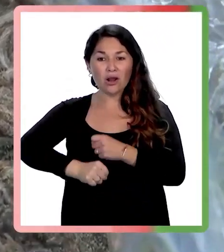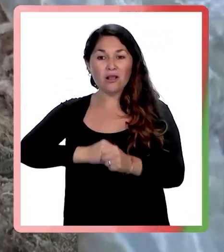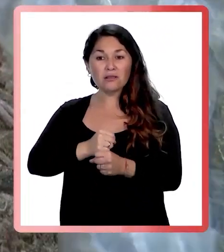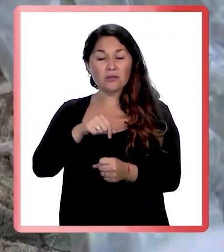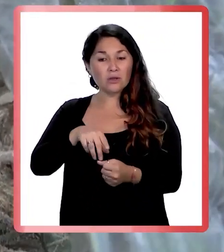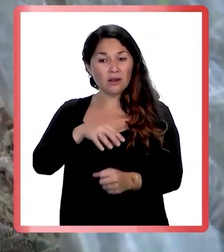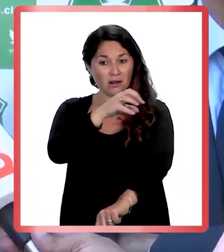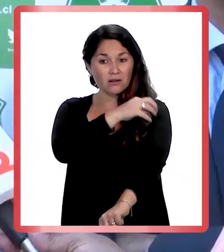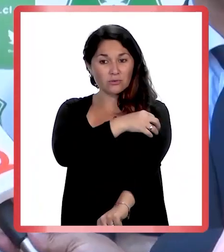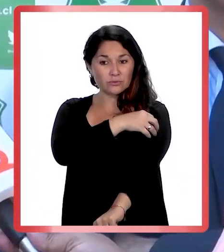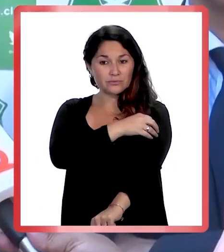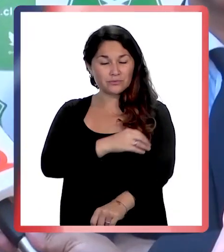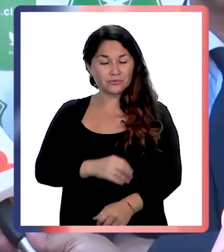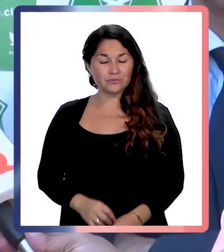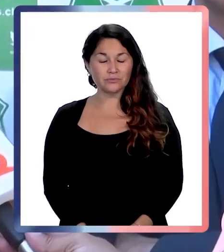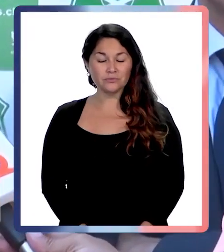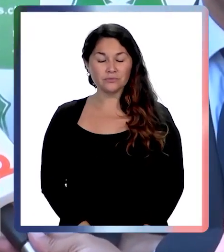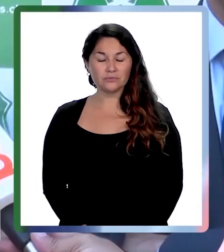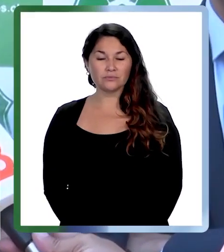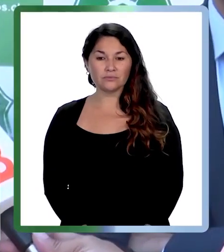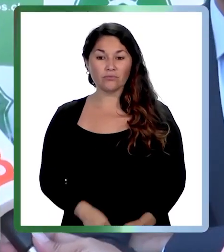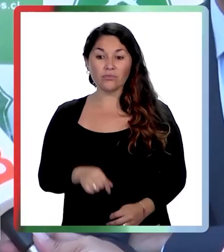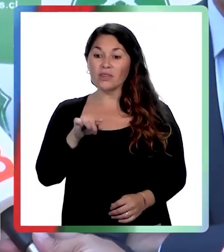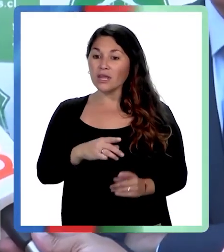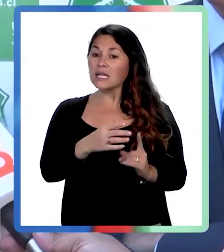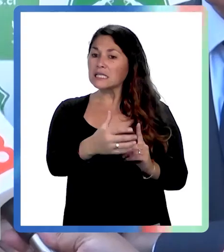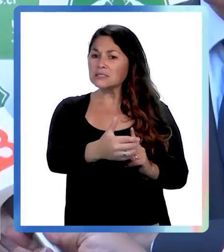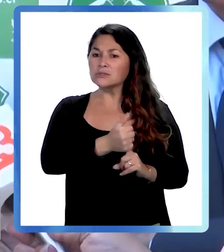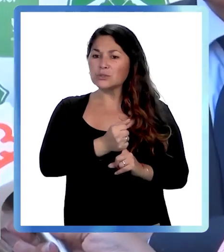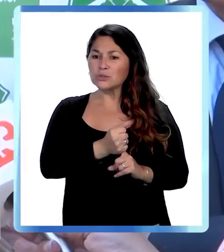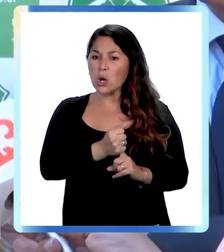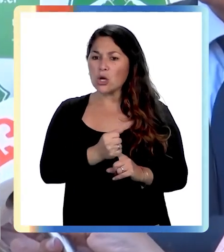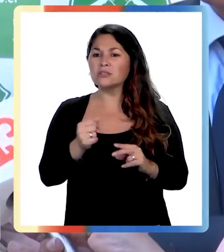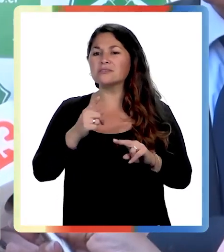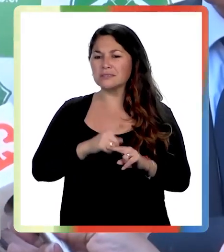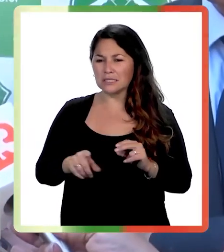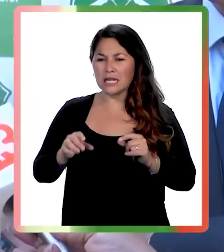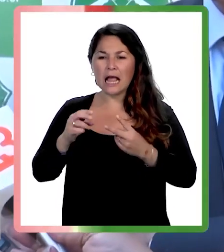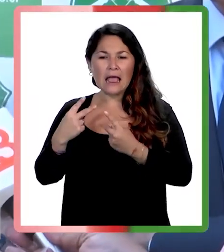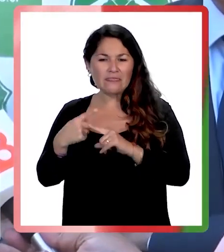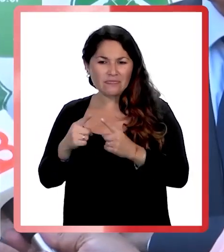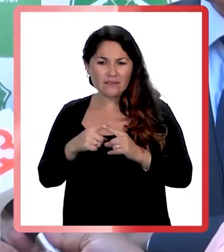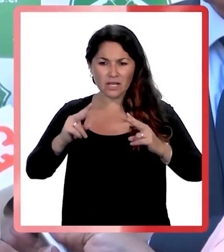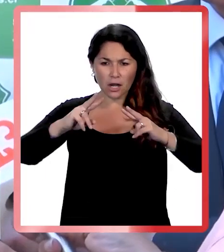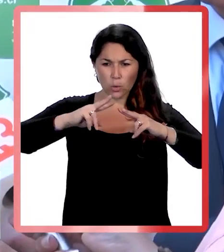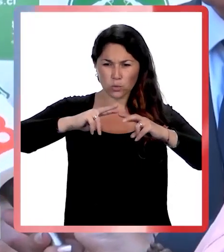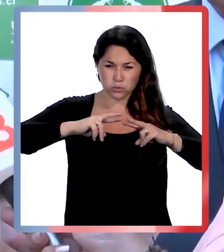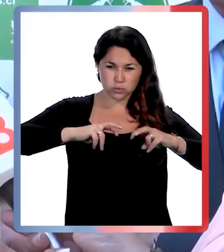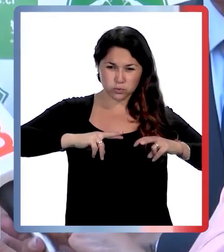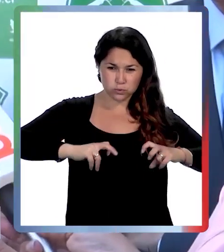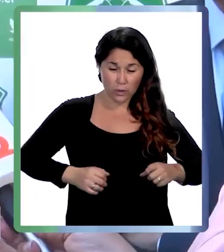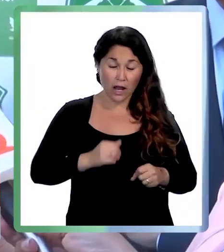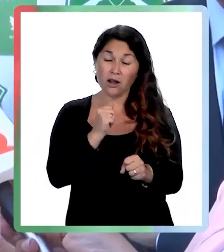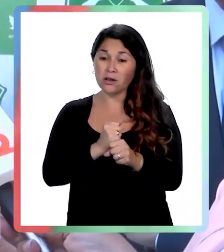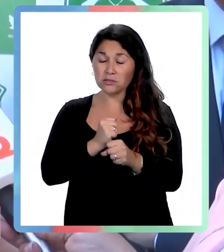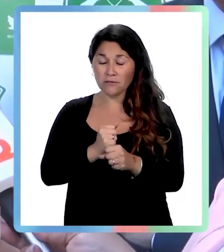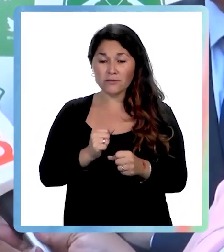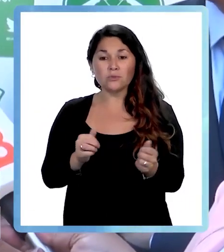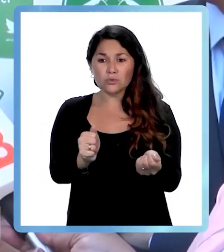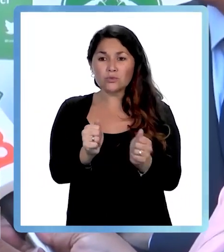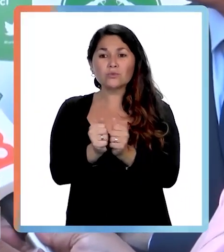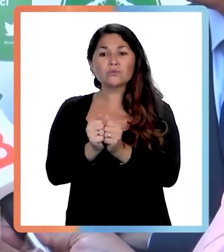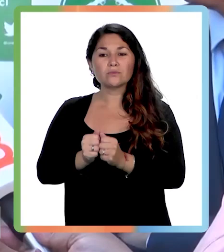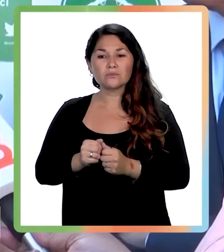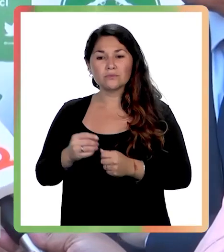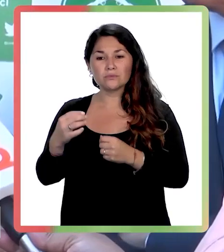años en la región. A raíz de esta detención, posteriormente se genera una serie de diligencias investigativas de trabajo en conjunto con nuestro Ministerio